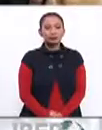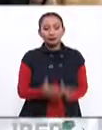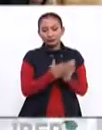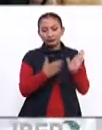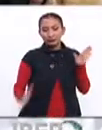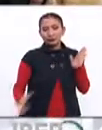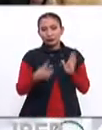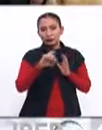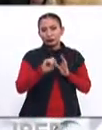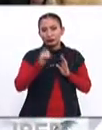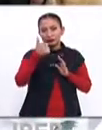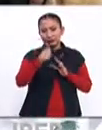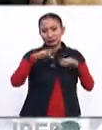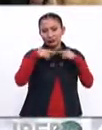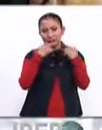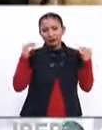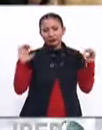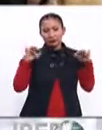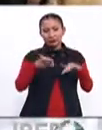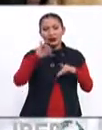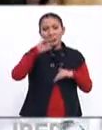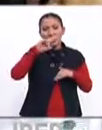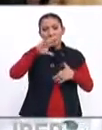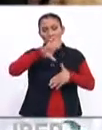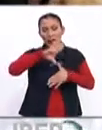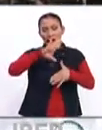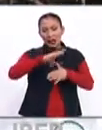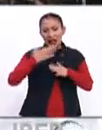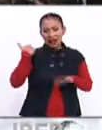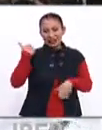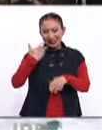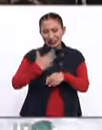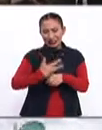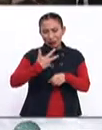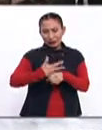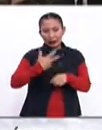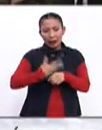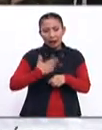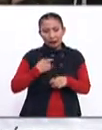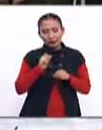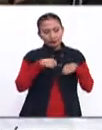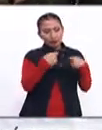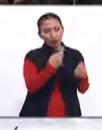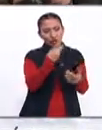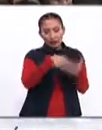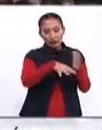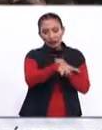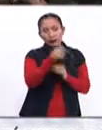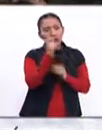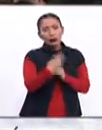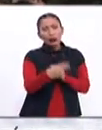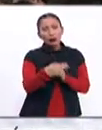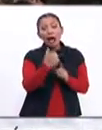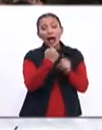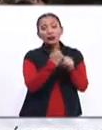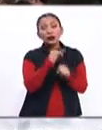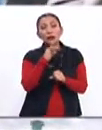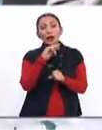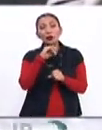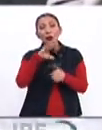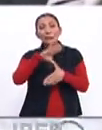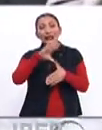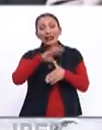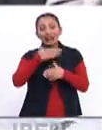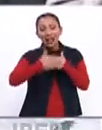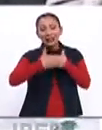Durante la 26ª Cumbre Iberoamericana, llevada a cabo en Guatemala, se designó al 2019 como el Año Iberoamericano